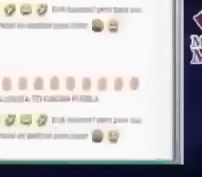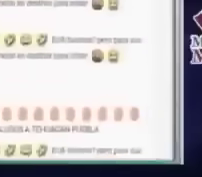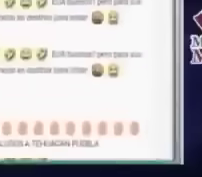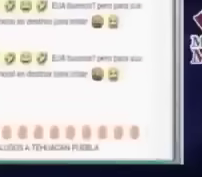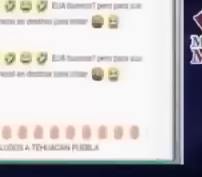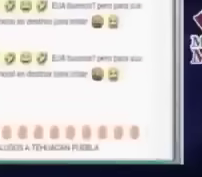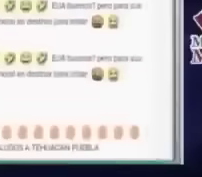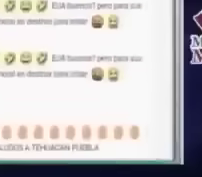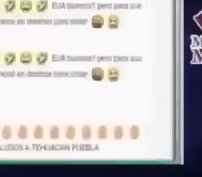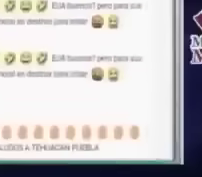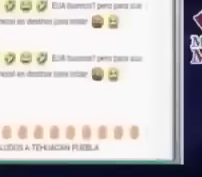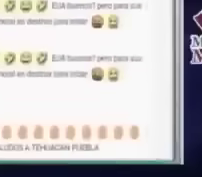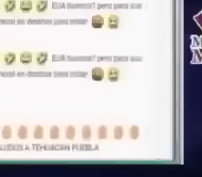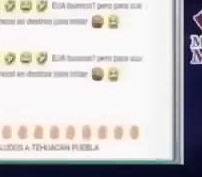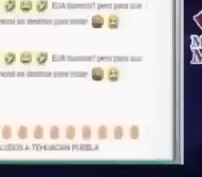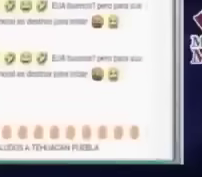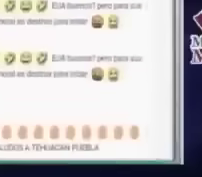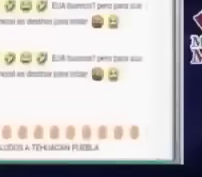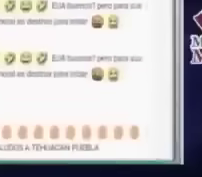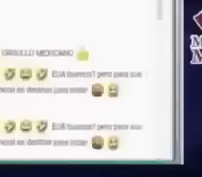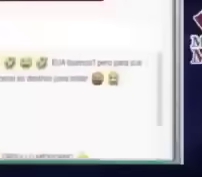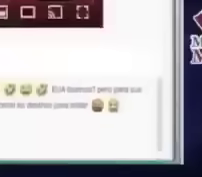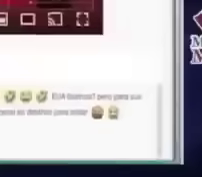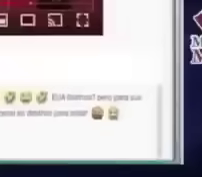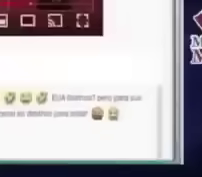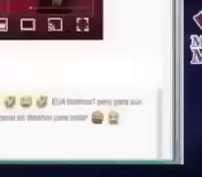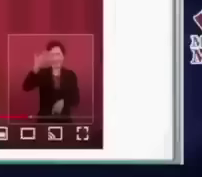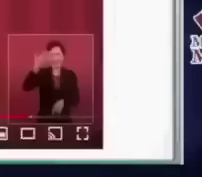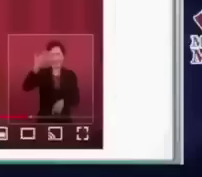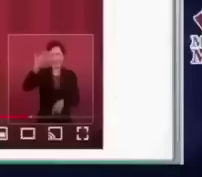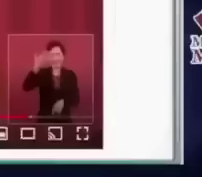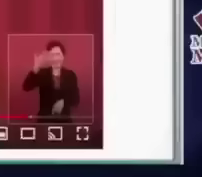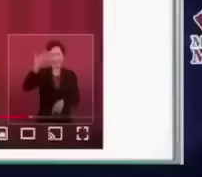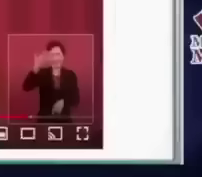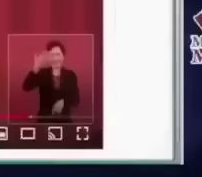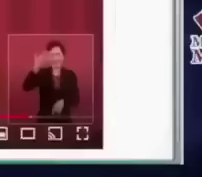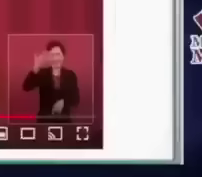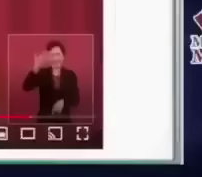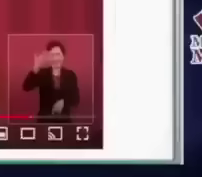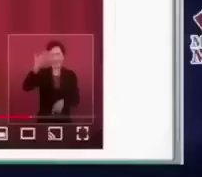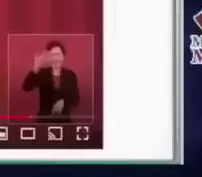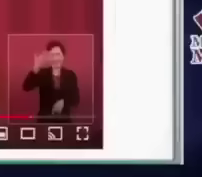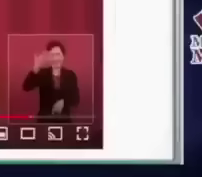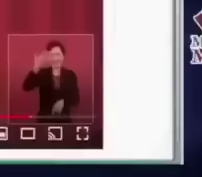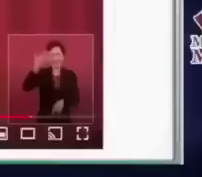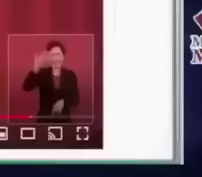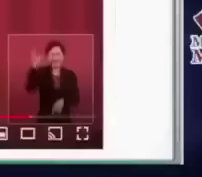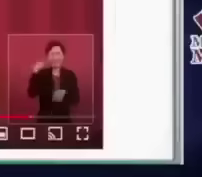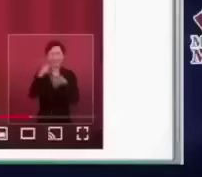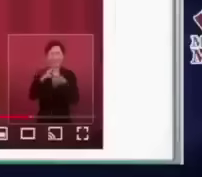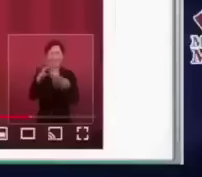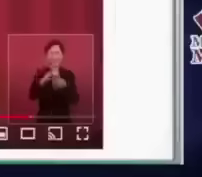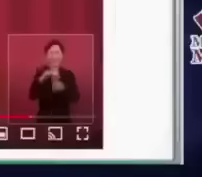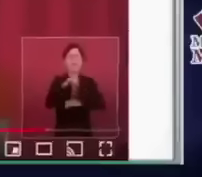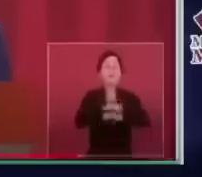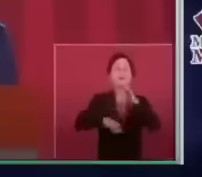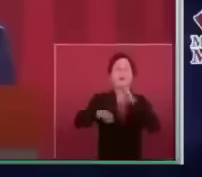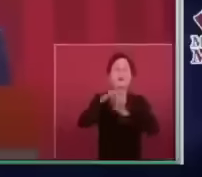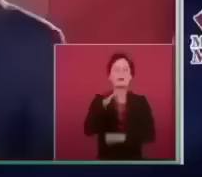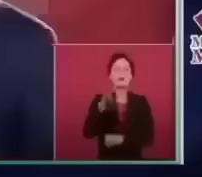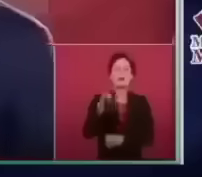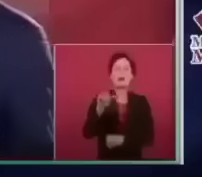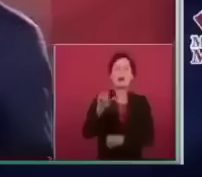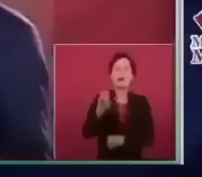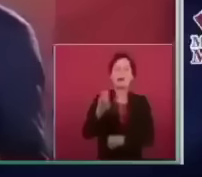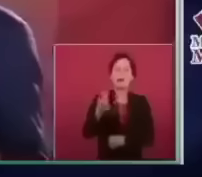esta misma semana, el presidente López Obrador habló de esta situación. Vamos a recordar. Que